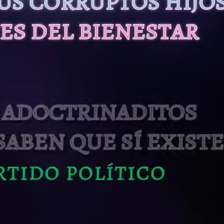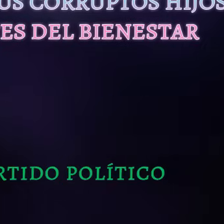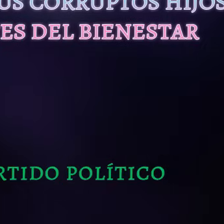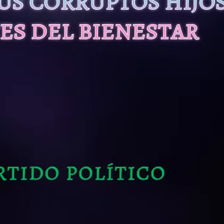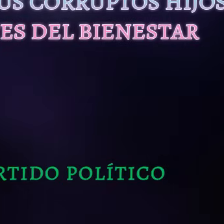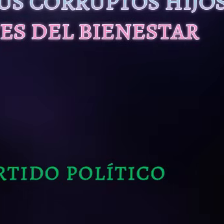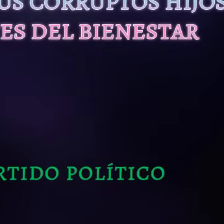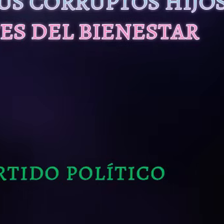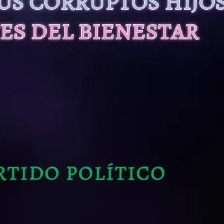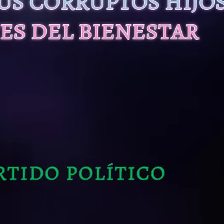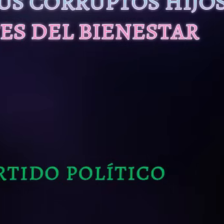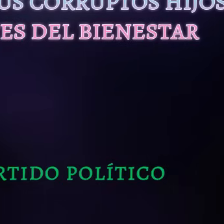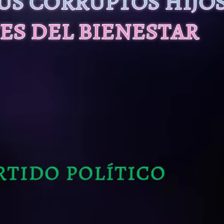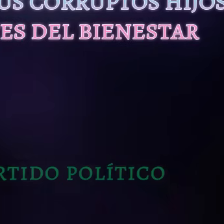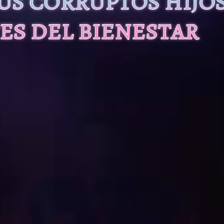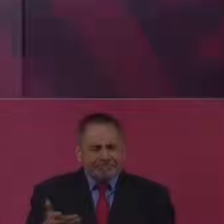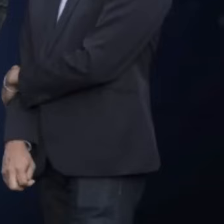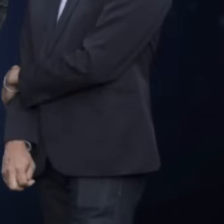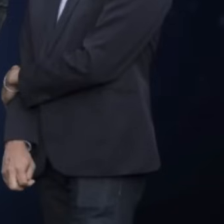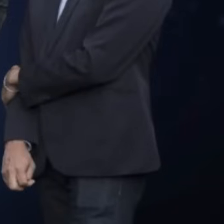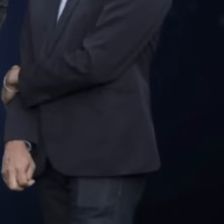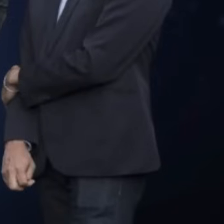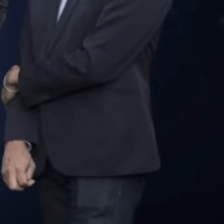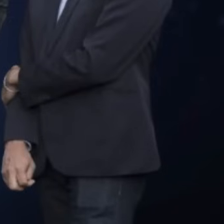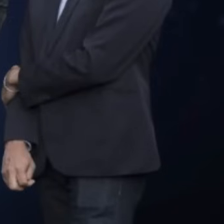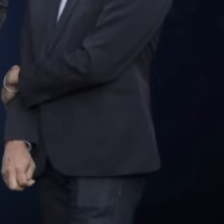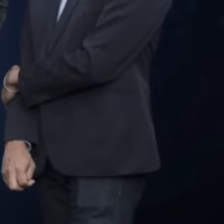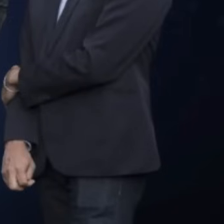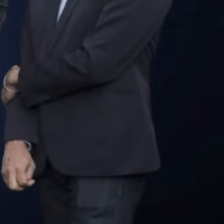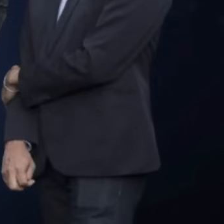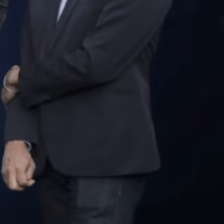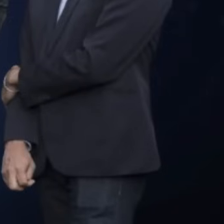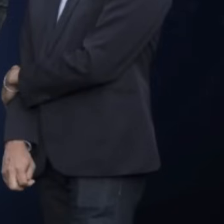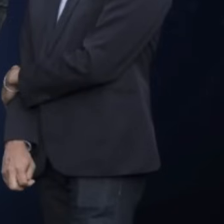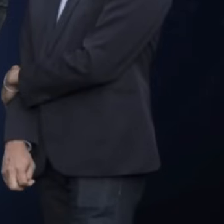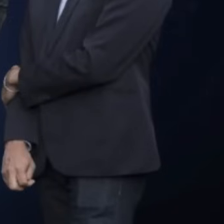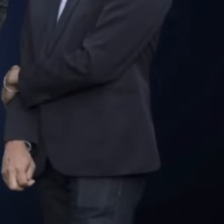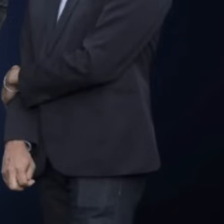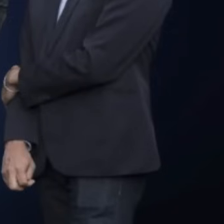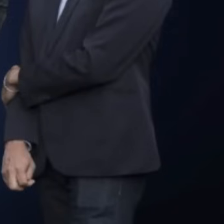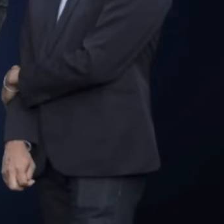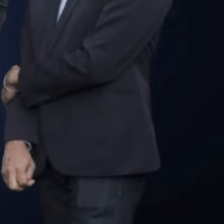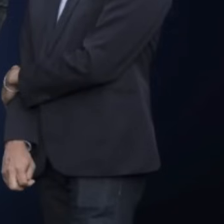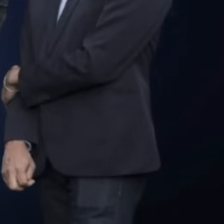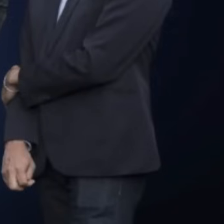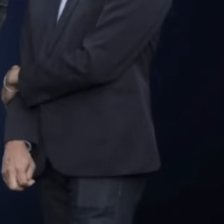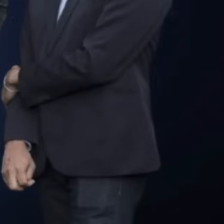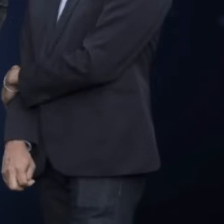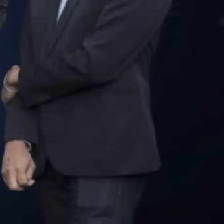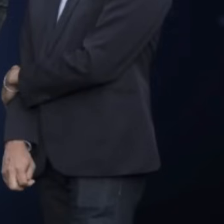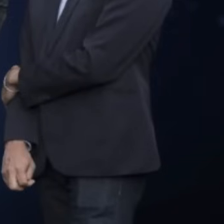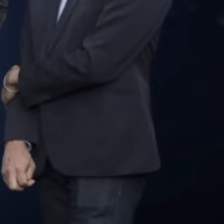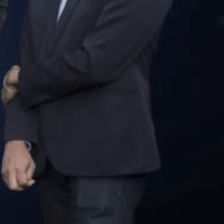un espectáculo bochornoso que se transmite desde Palacio Nacional y que nos cuesta mucho dinero, salió a defender a